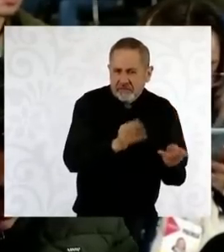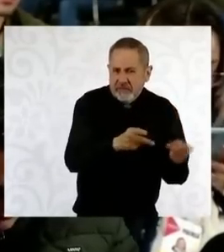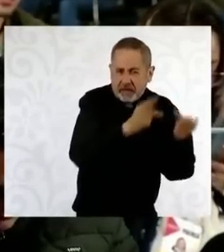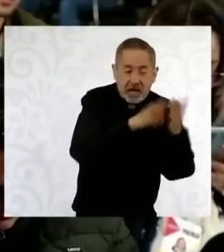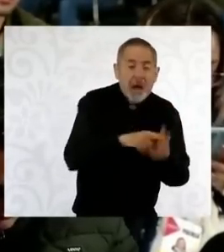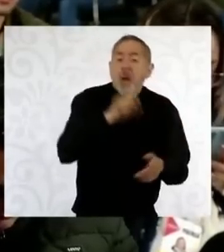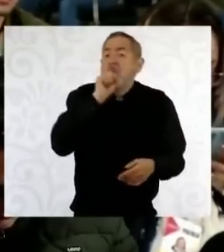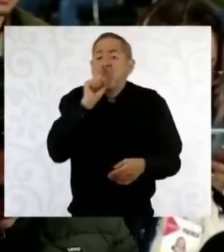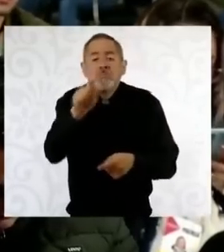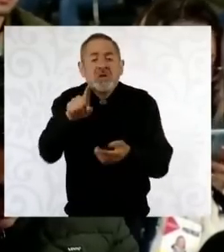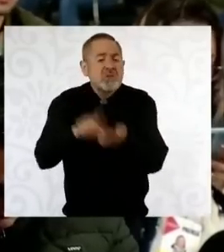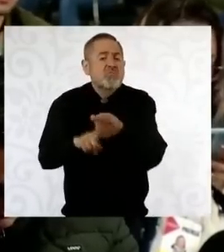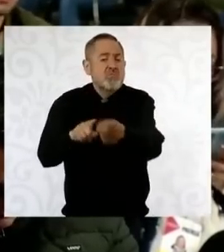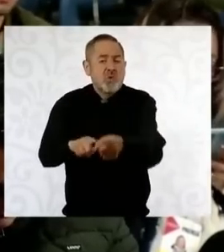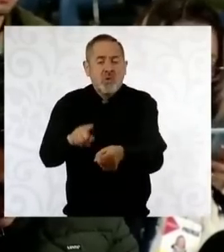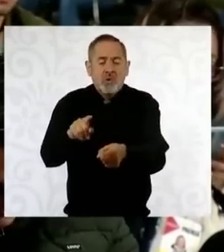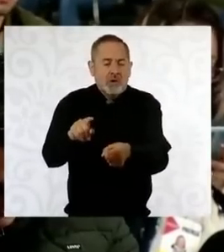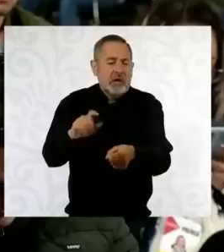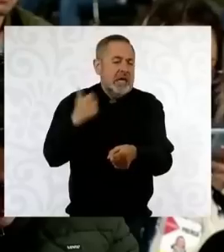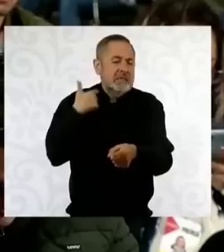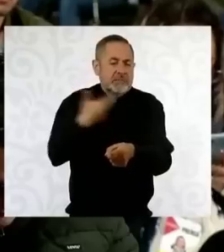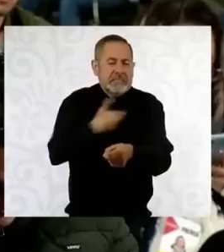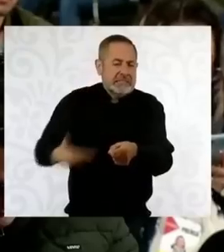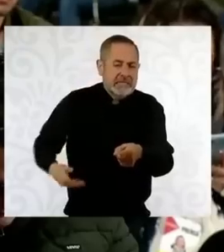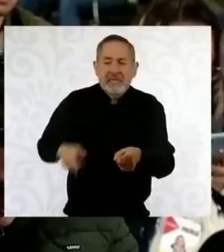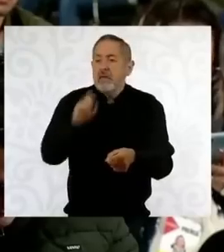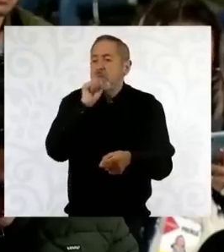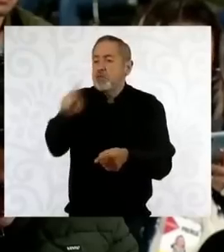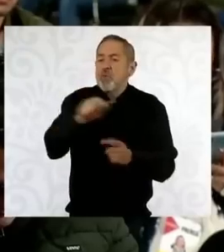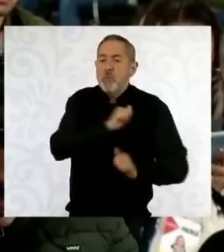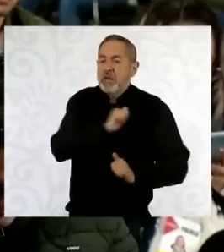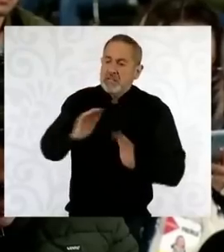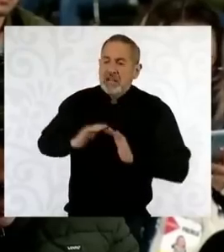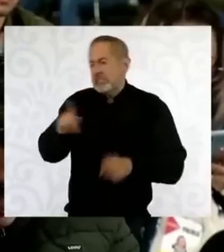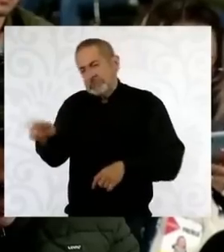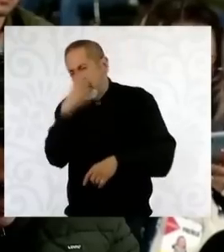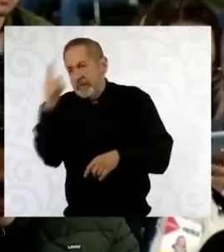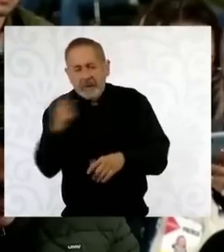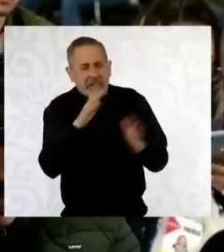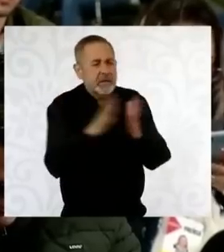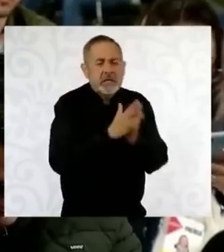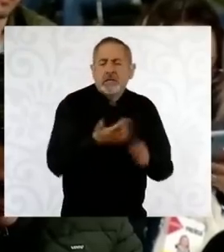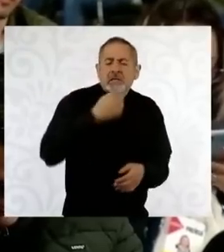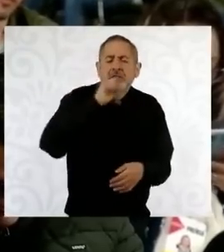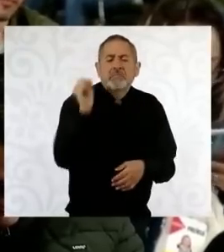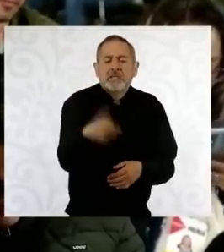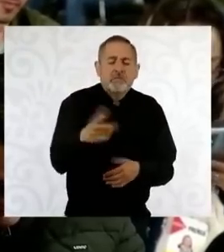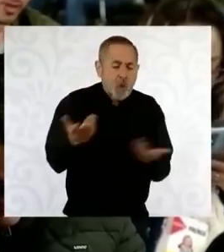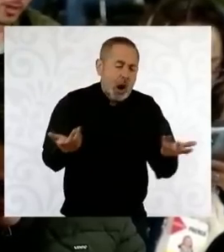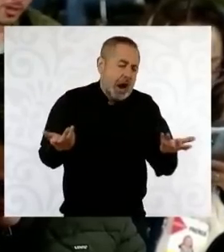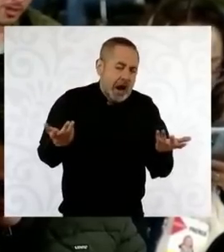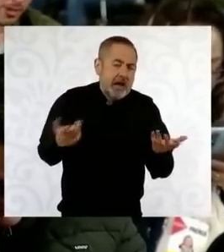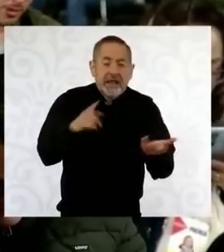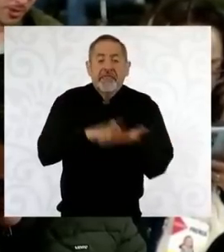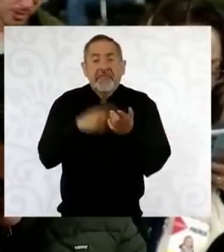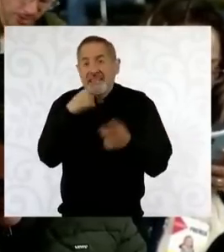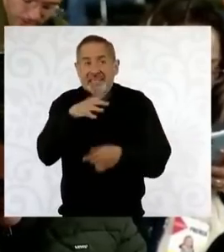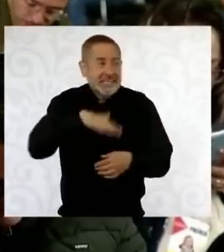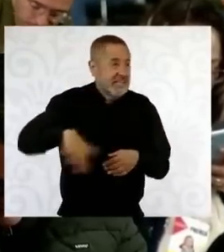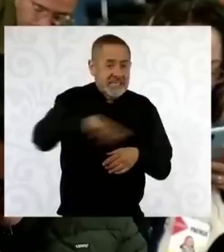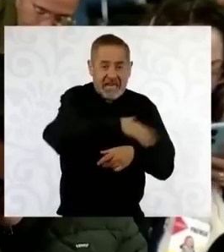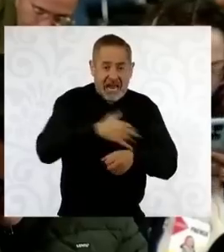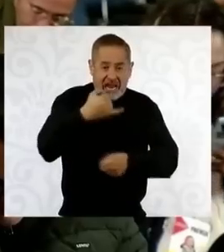pasado por el uso de las Fuerzas Armadas. Lo que mencionan ellos en este sentido es que, por ejemplo, el tema de la inseguridad o